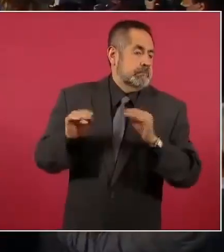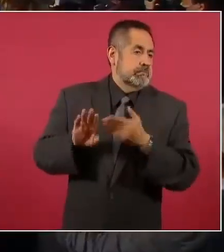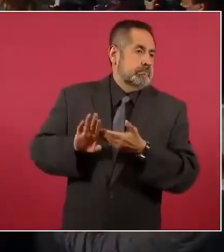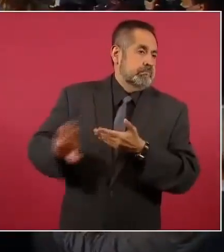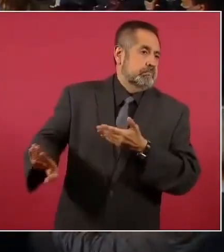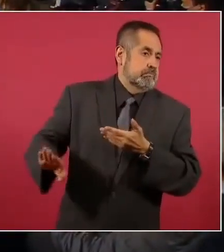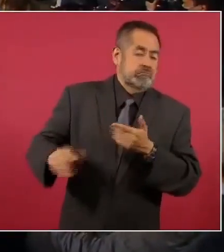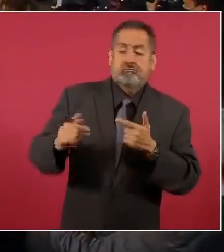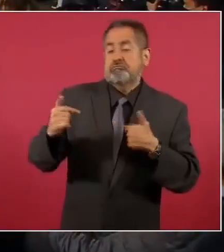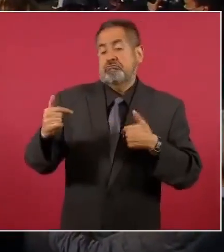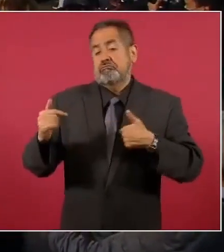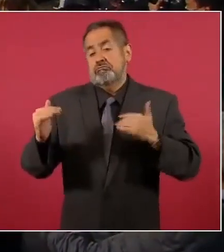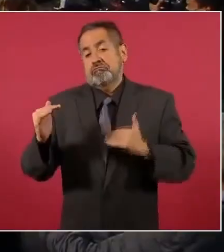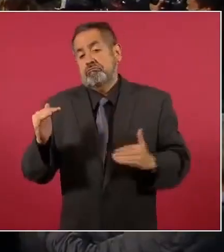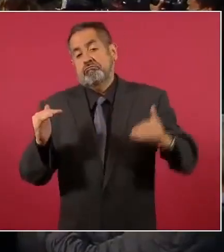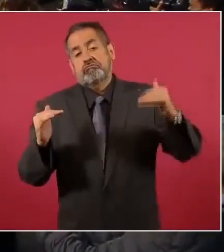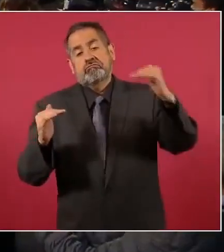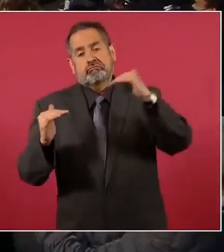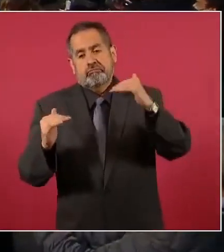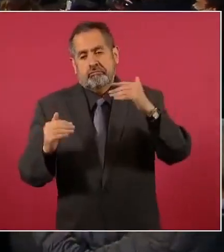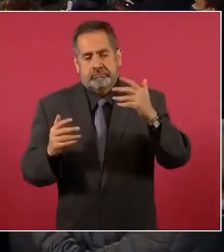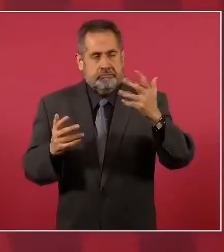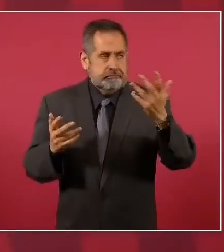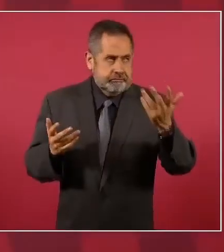yo soy superior.